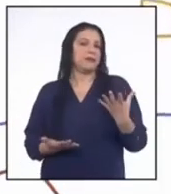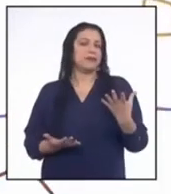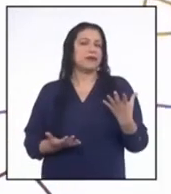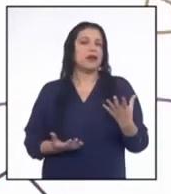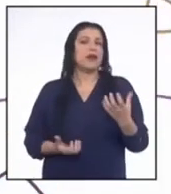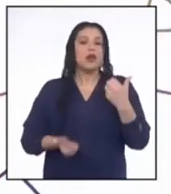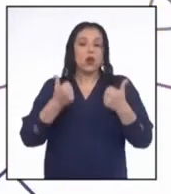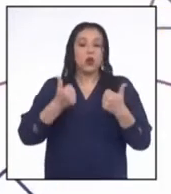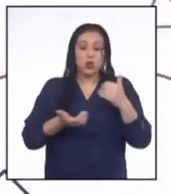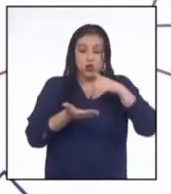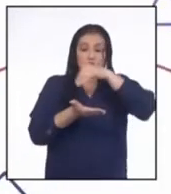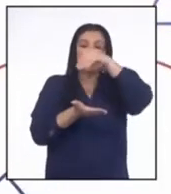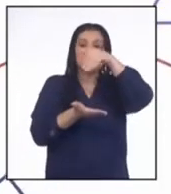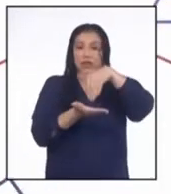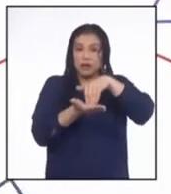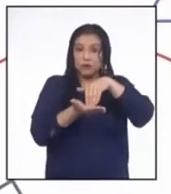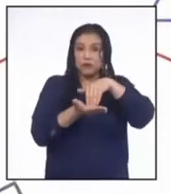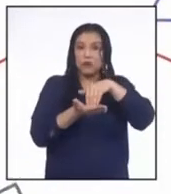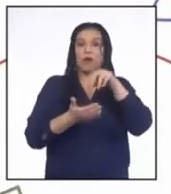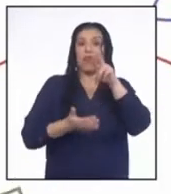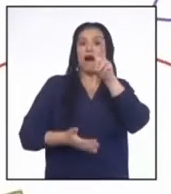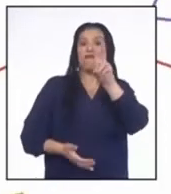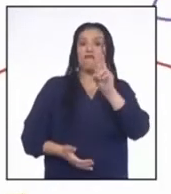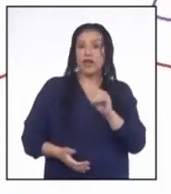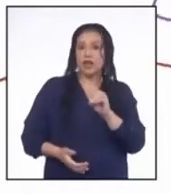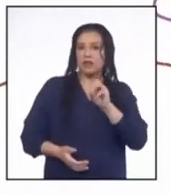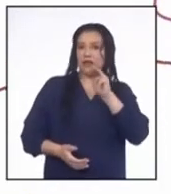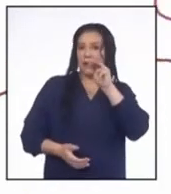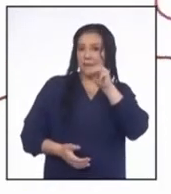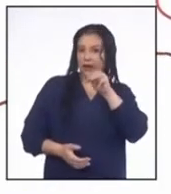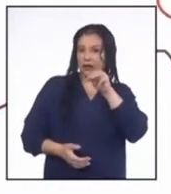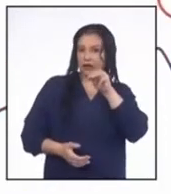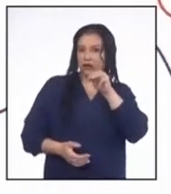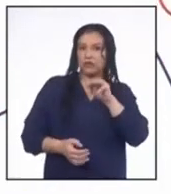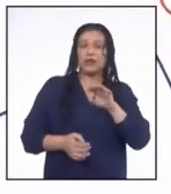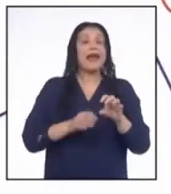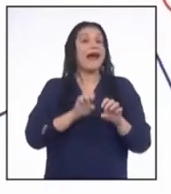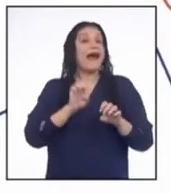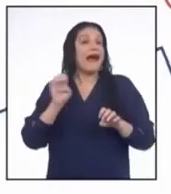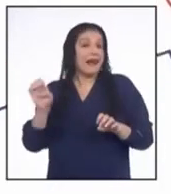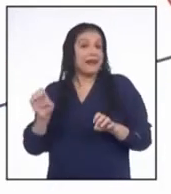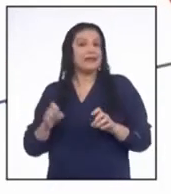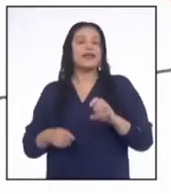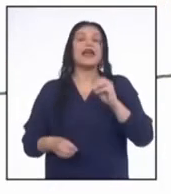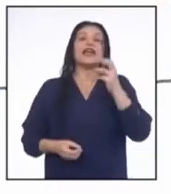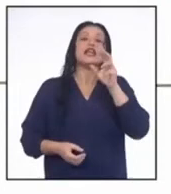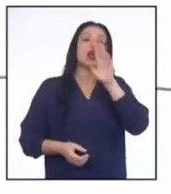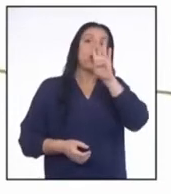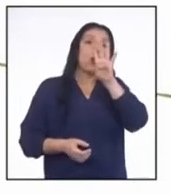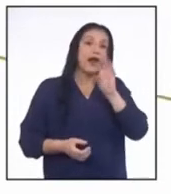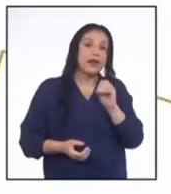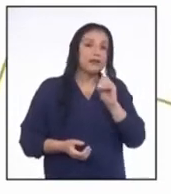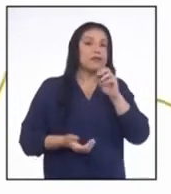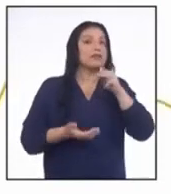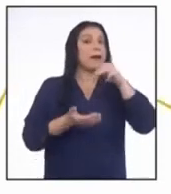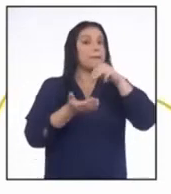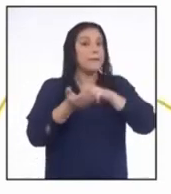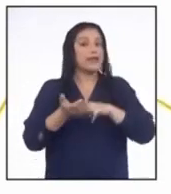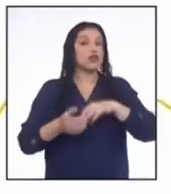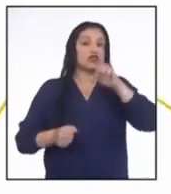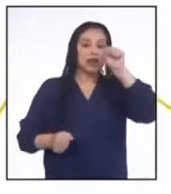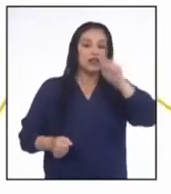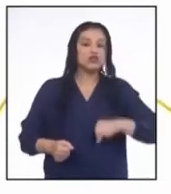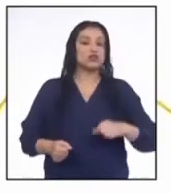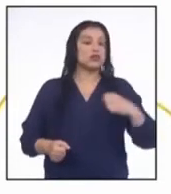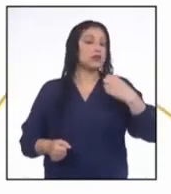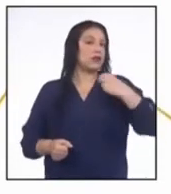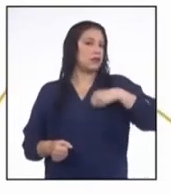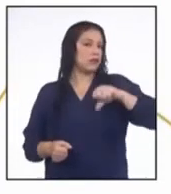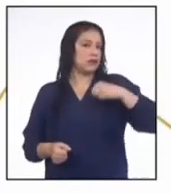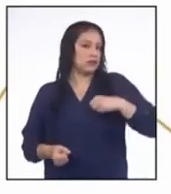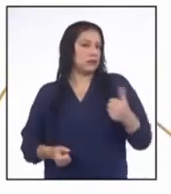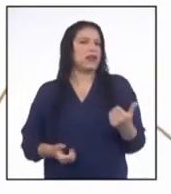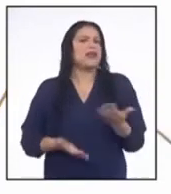cuyo centro se encuentra a 20 metros al este y a 40 metros al sur de la municipalidad?